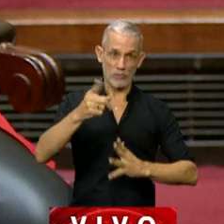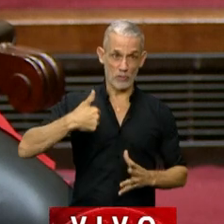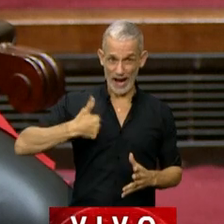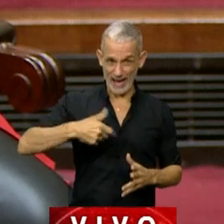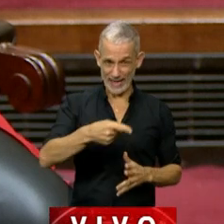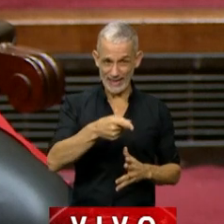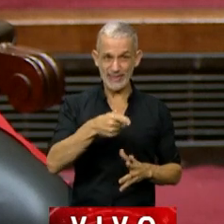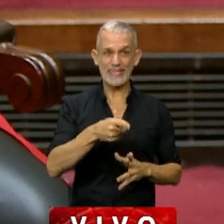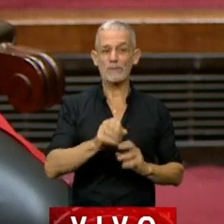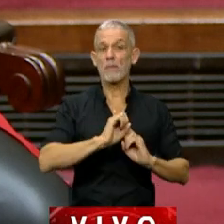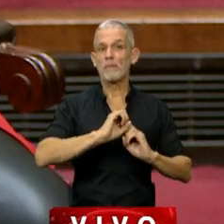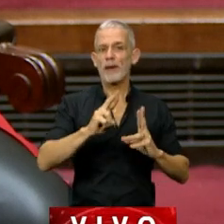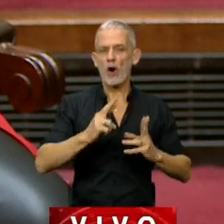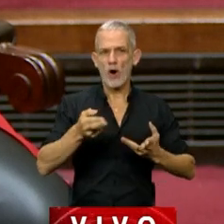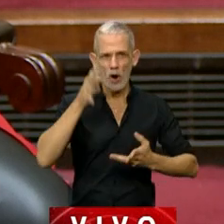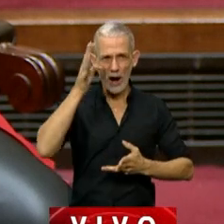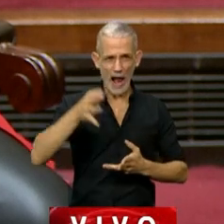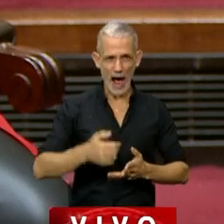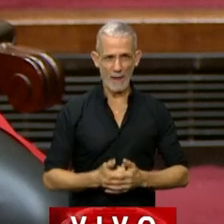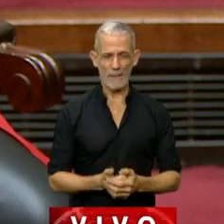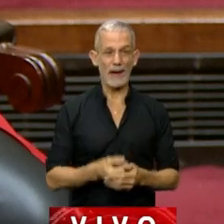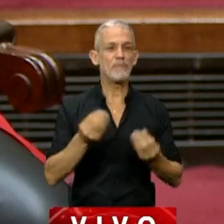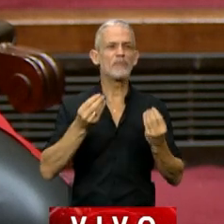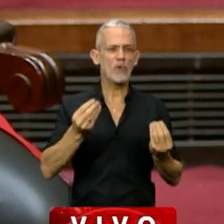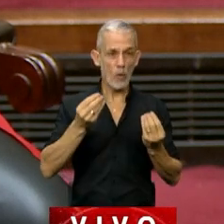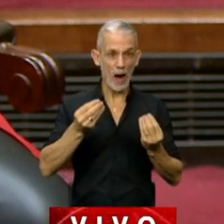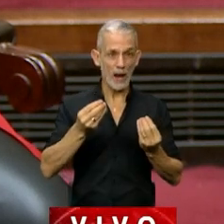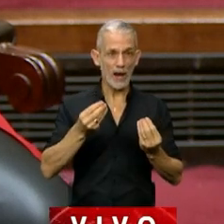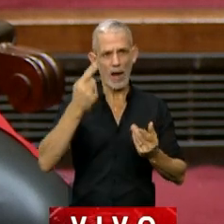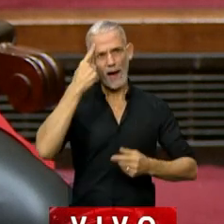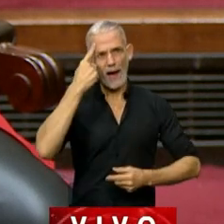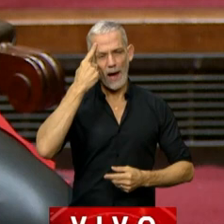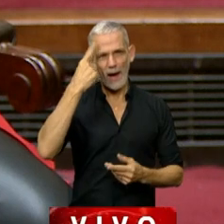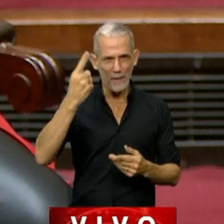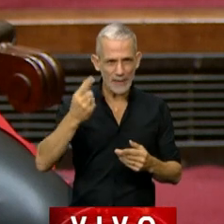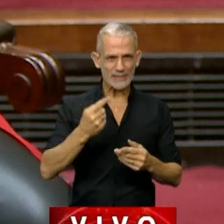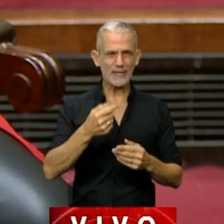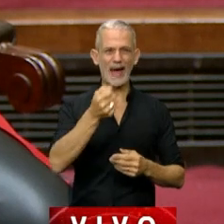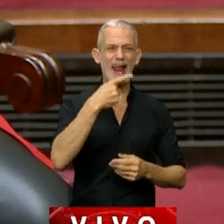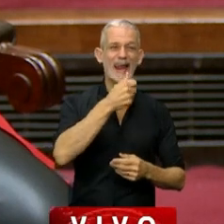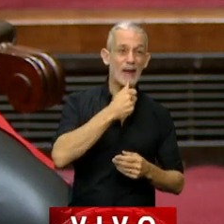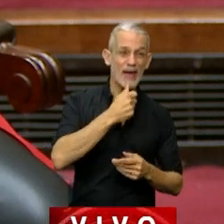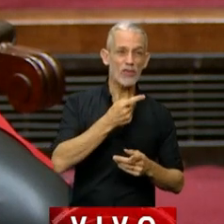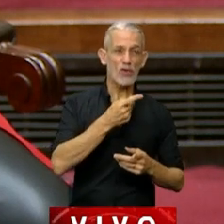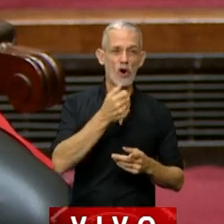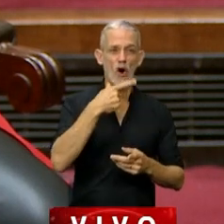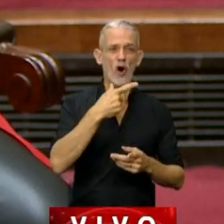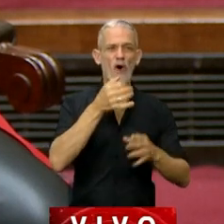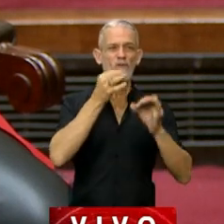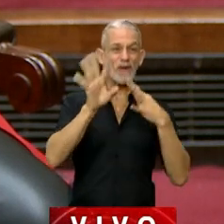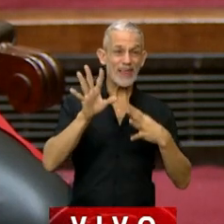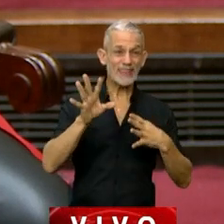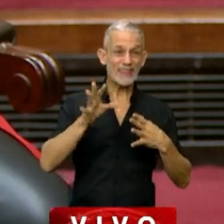país es realmente preocupante, que es esta lógica del medicamento